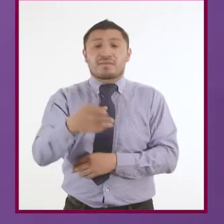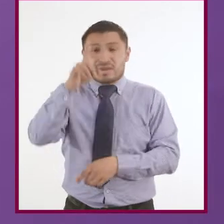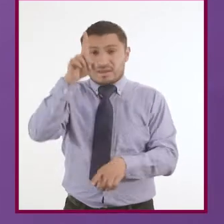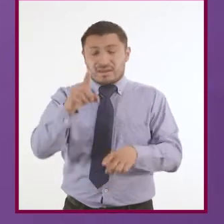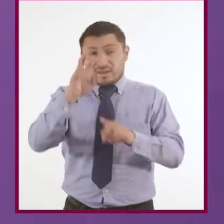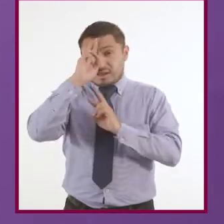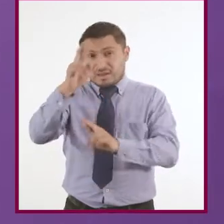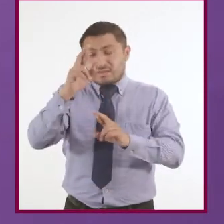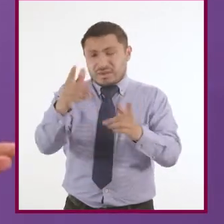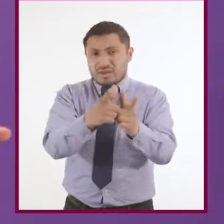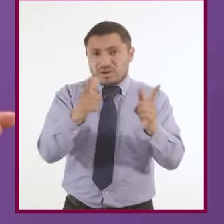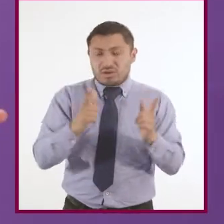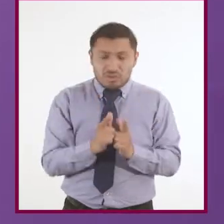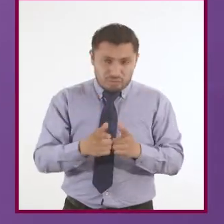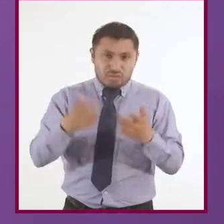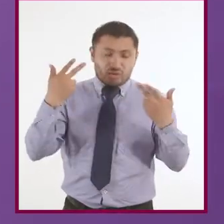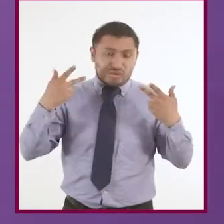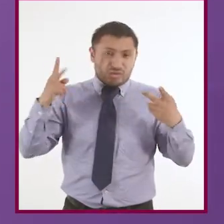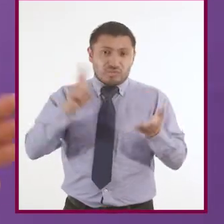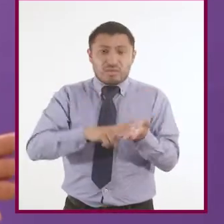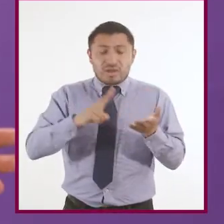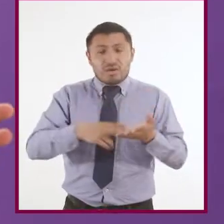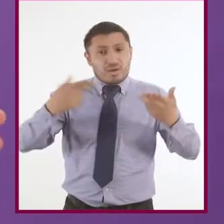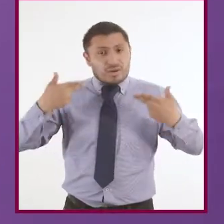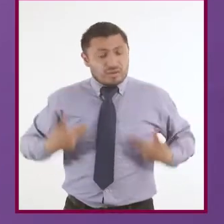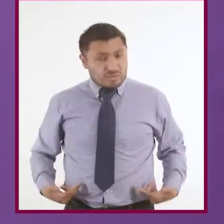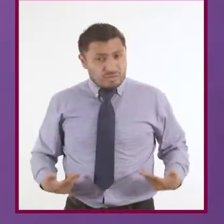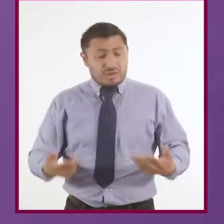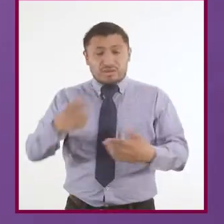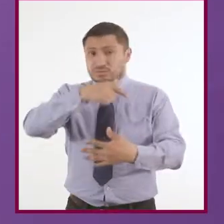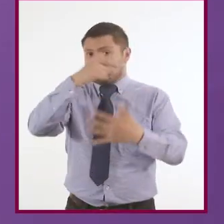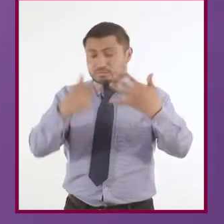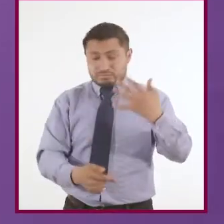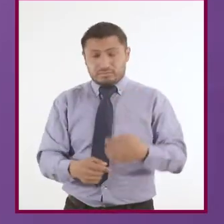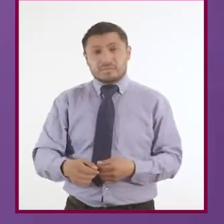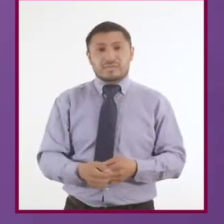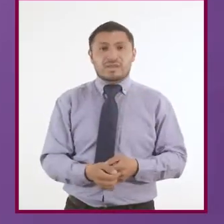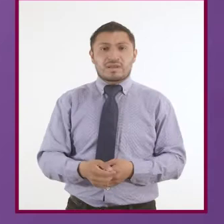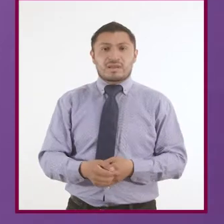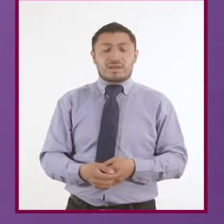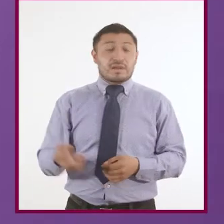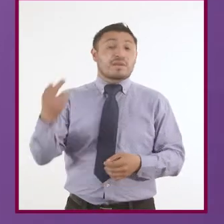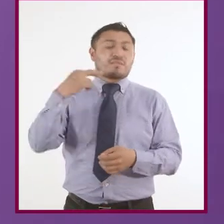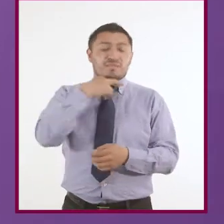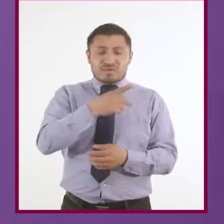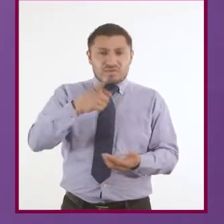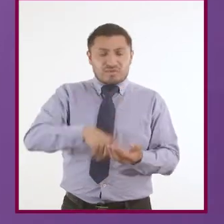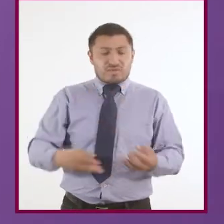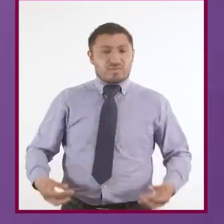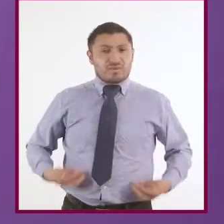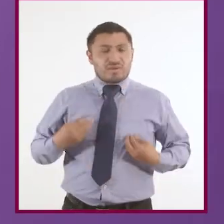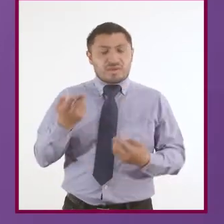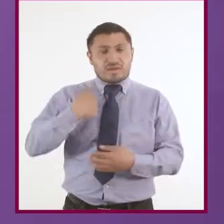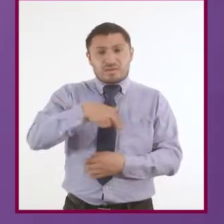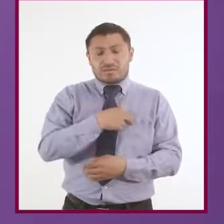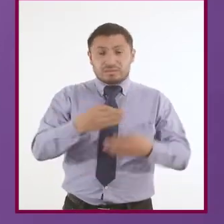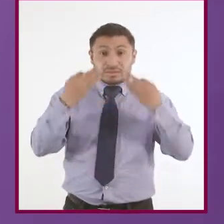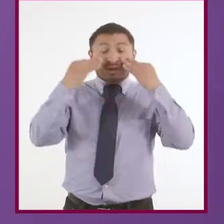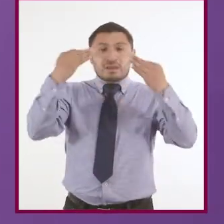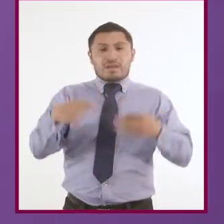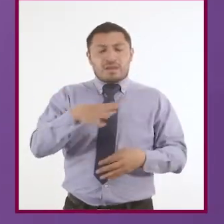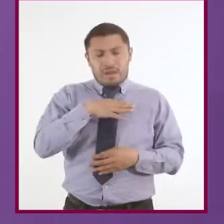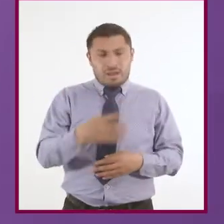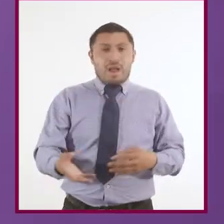de los grupos humanos con los que interactuamos, entre otras cosas. Desde muy pronto en nuestras vidas nos damos cuenta de que puede llegar a